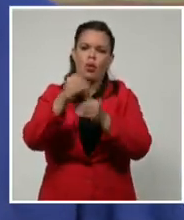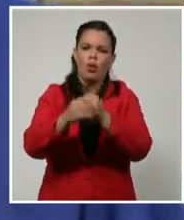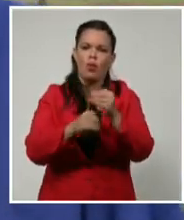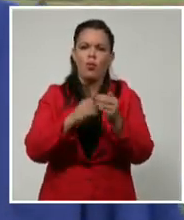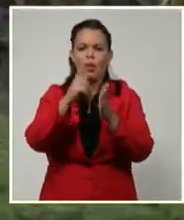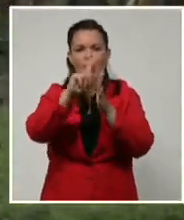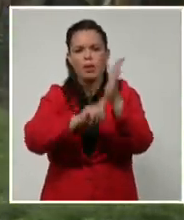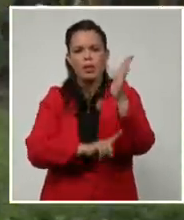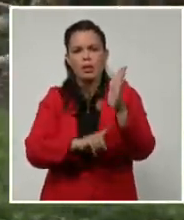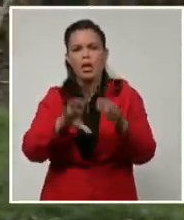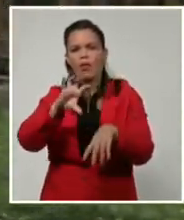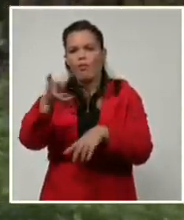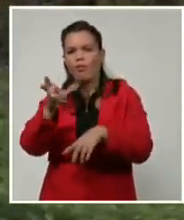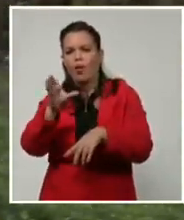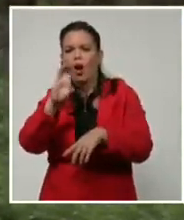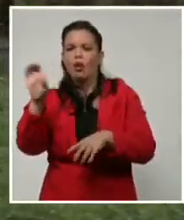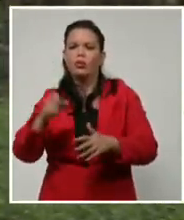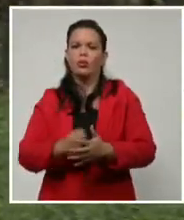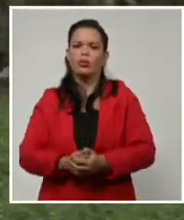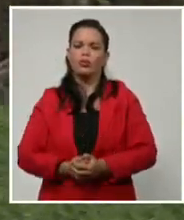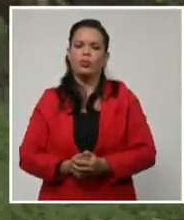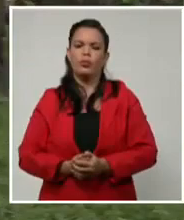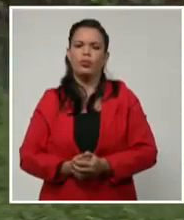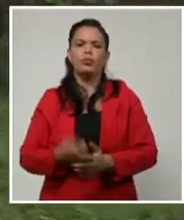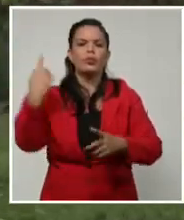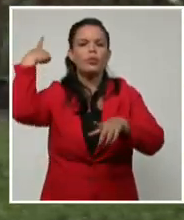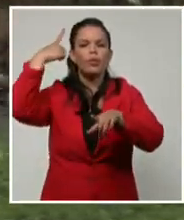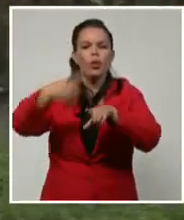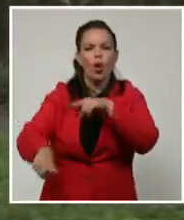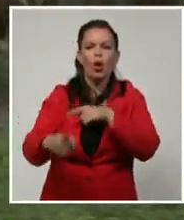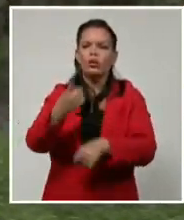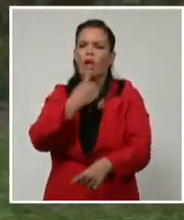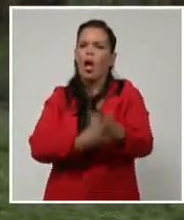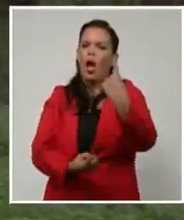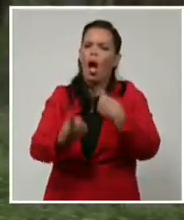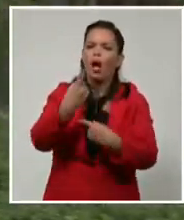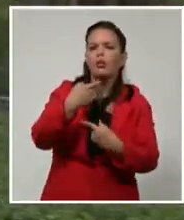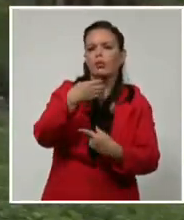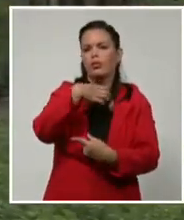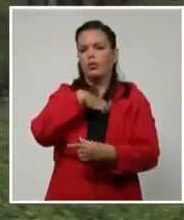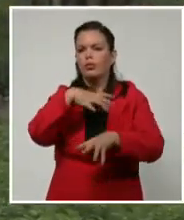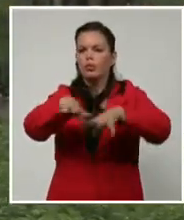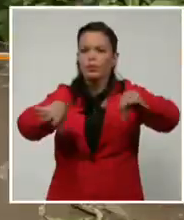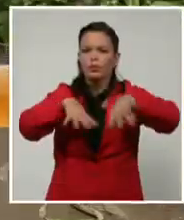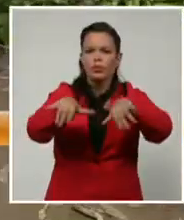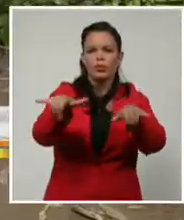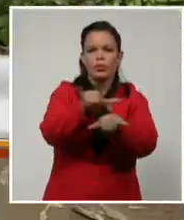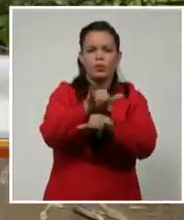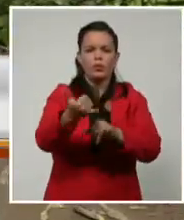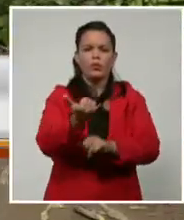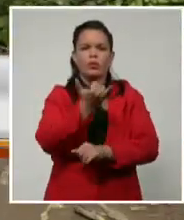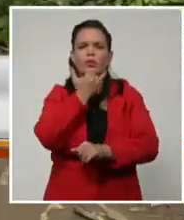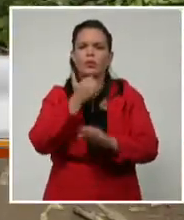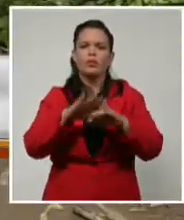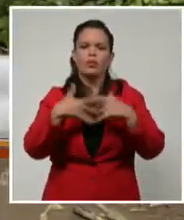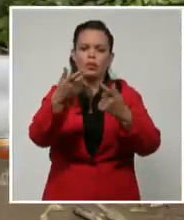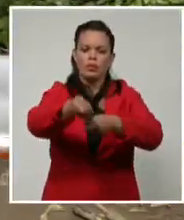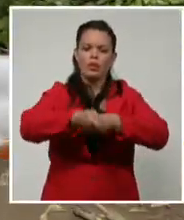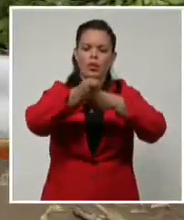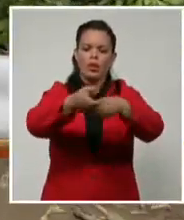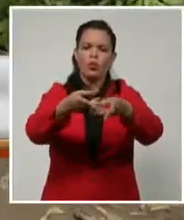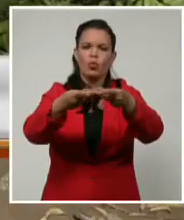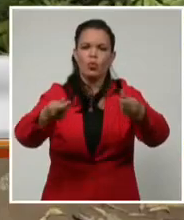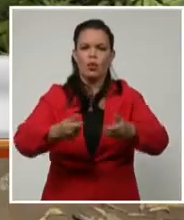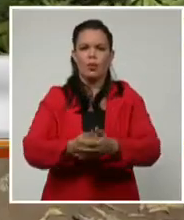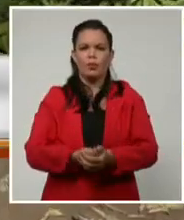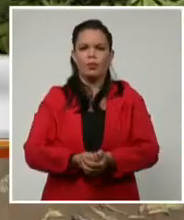restablecido totalmente otro de los sectores ligeramente afectados fue la agricultura nos encontramos en este momento en el